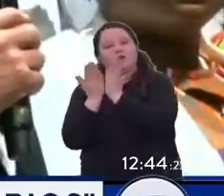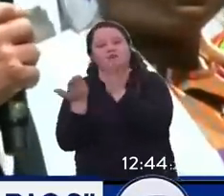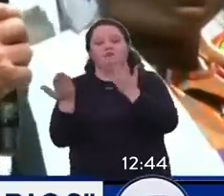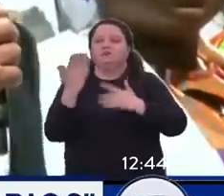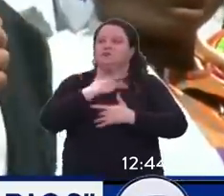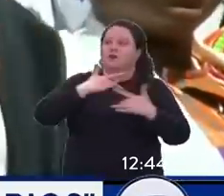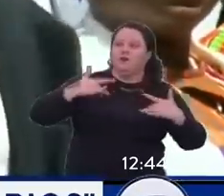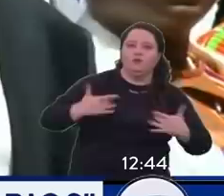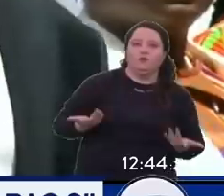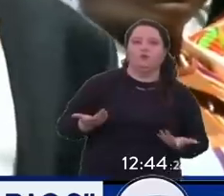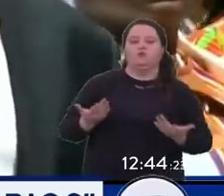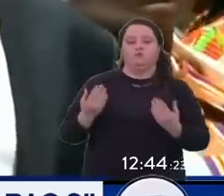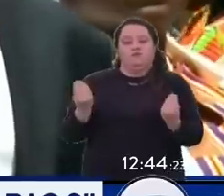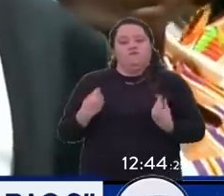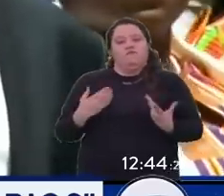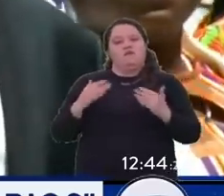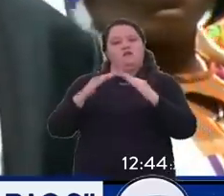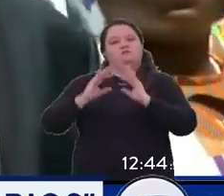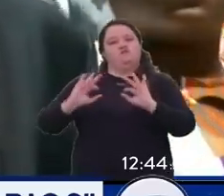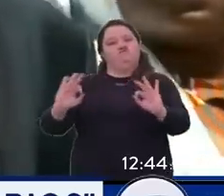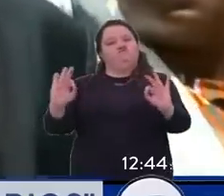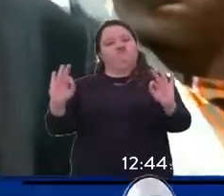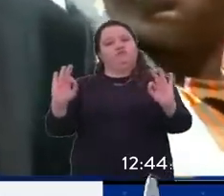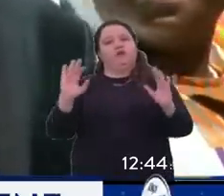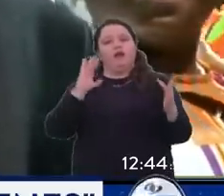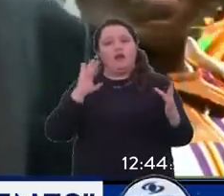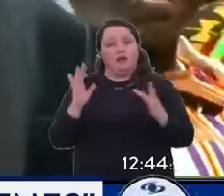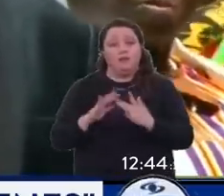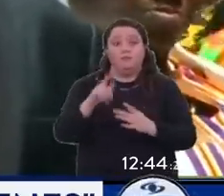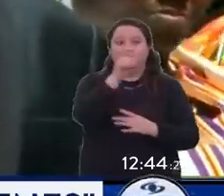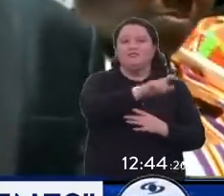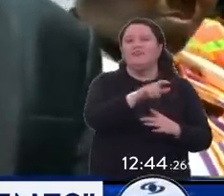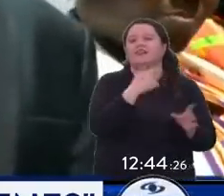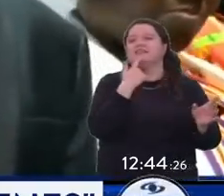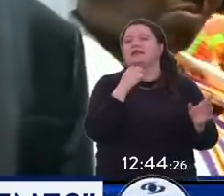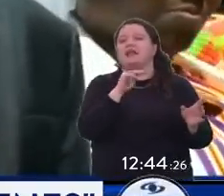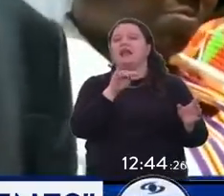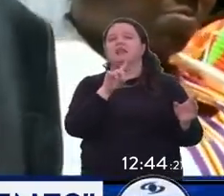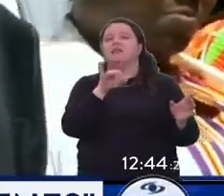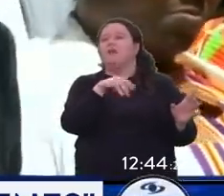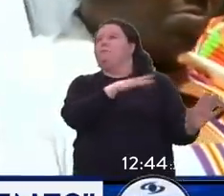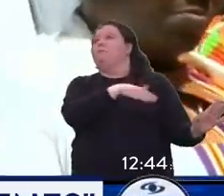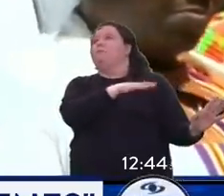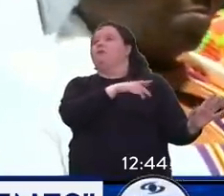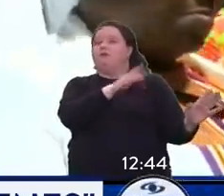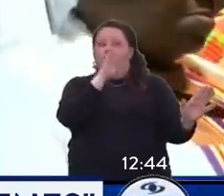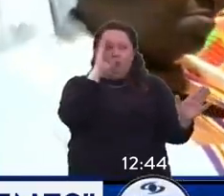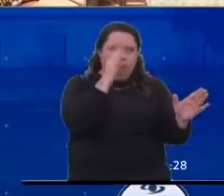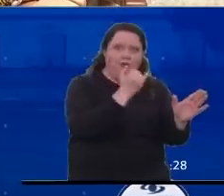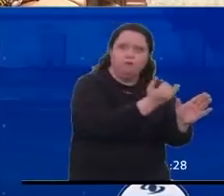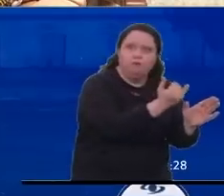salud, vivienda digna, ¿sí? Para los nadies y las nadies de este país, como siempre lo he dicho.